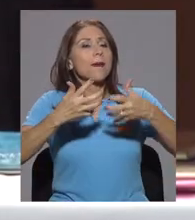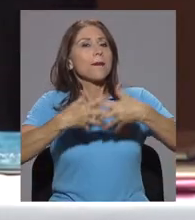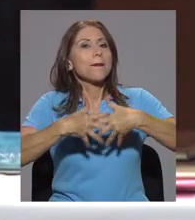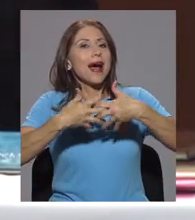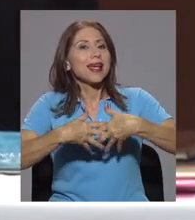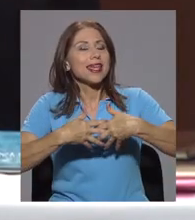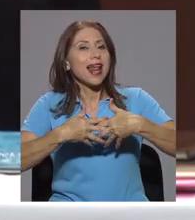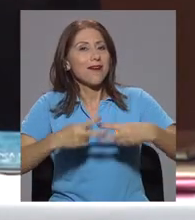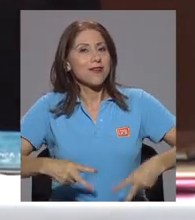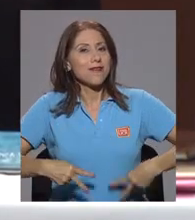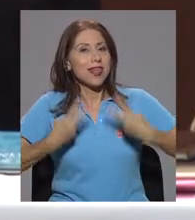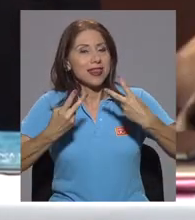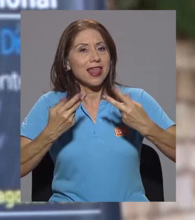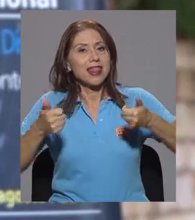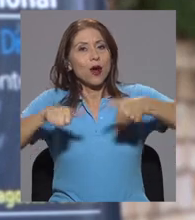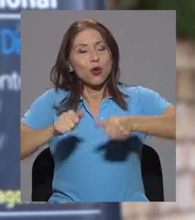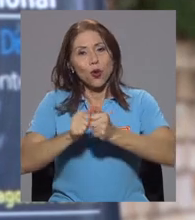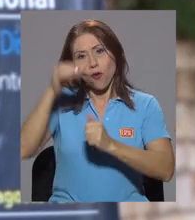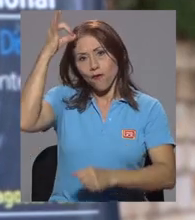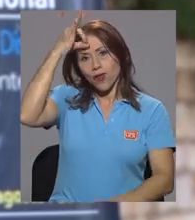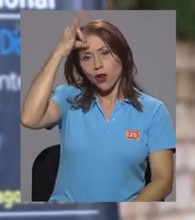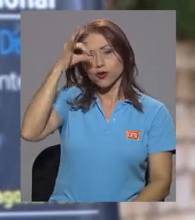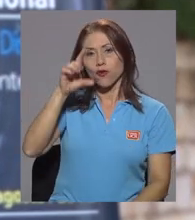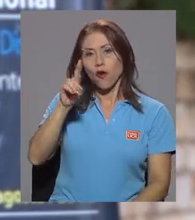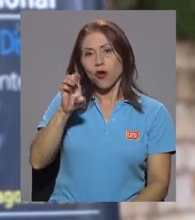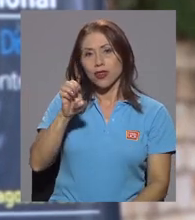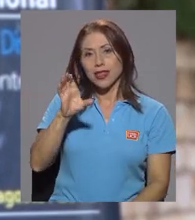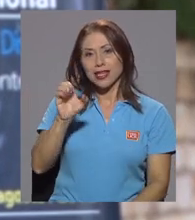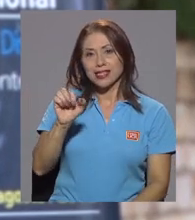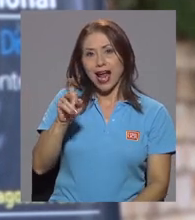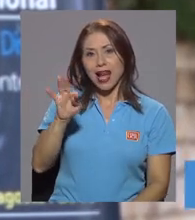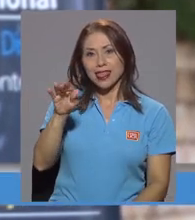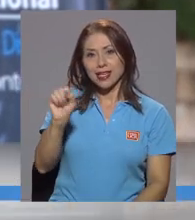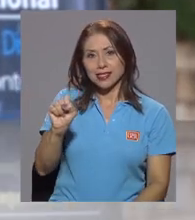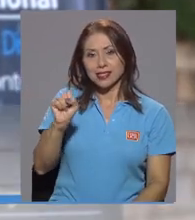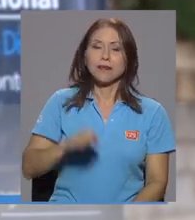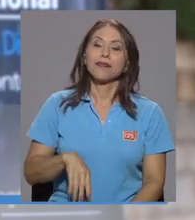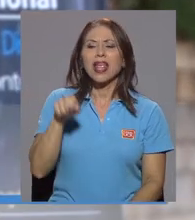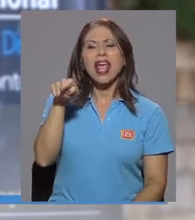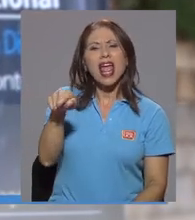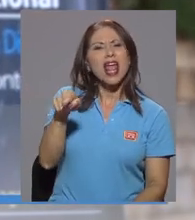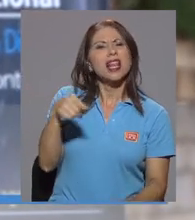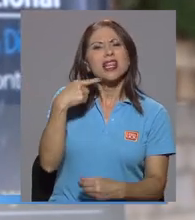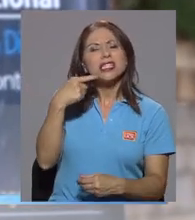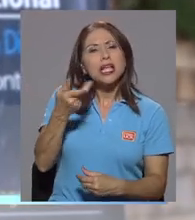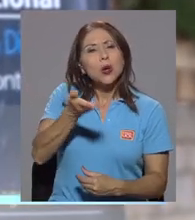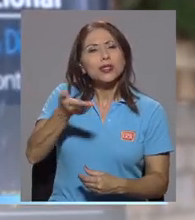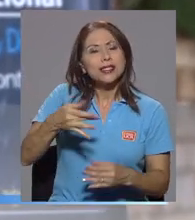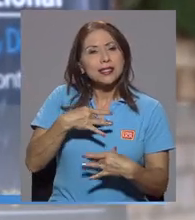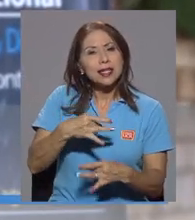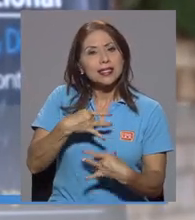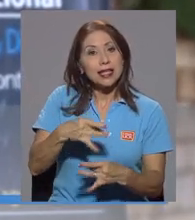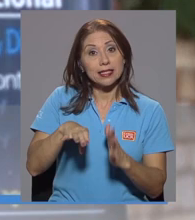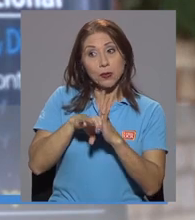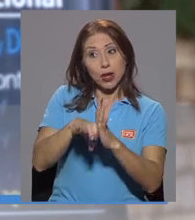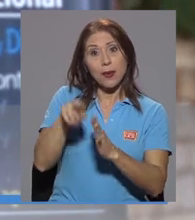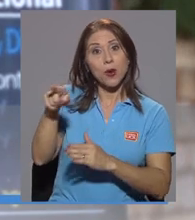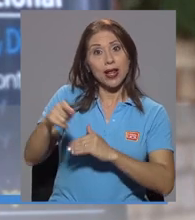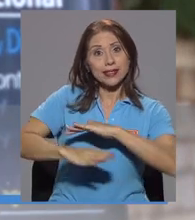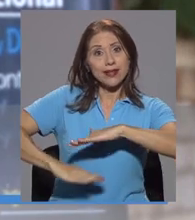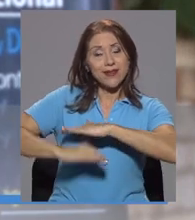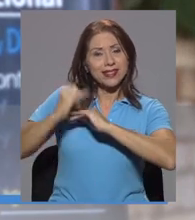Descartes. Entonces, Descartes recurre a una serie de mecanismos muy interesantes. Por ejemplo, él parte de la idea de que